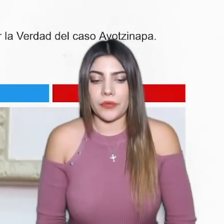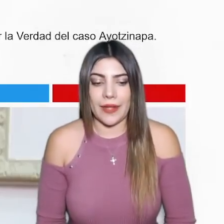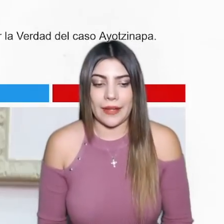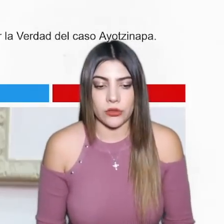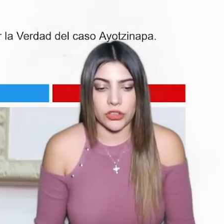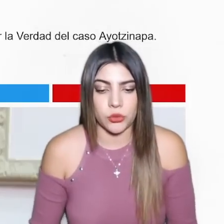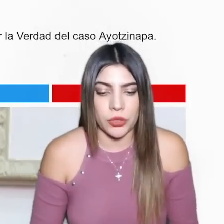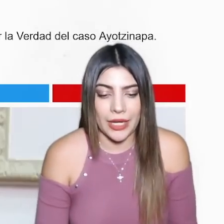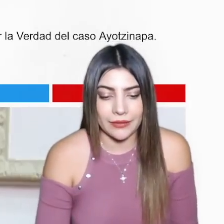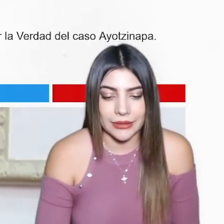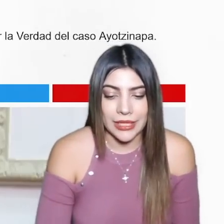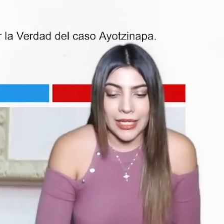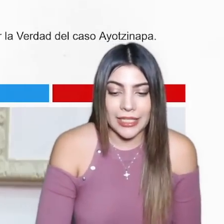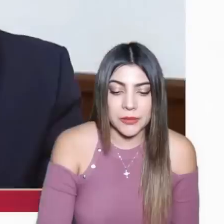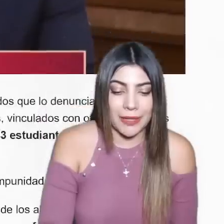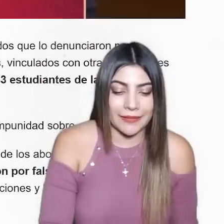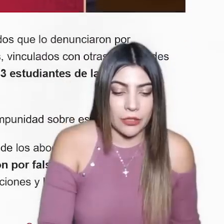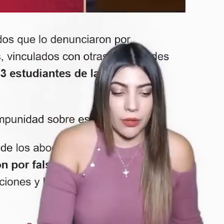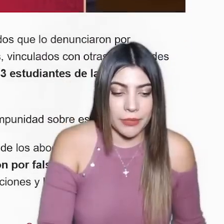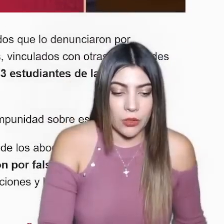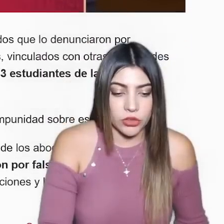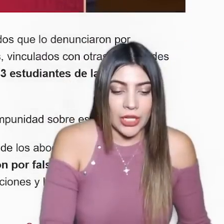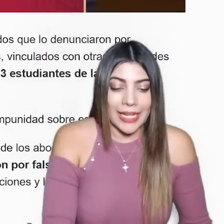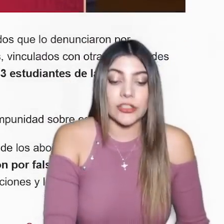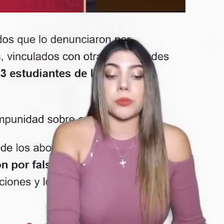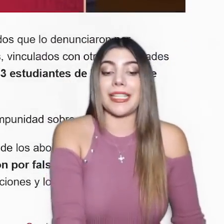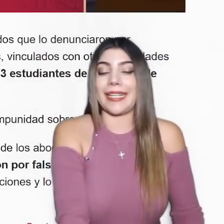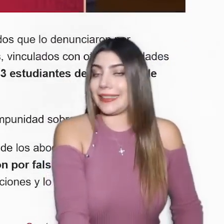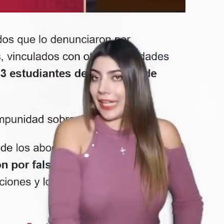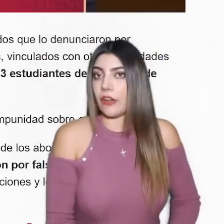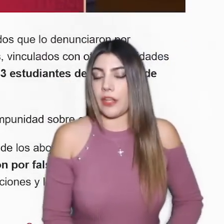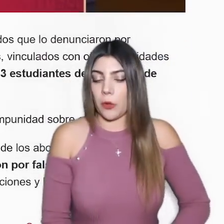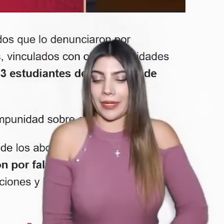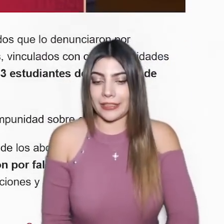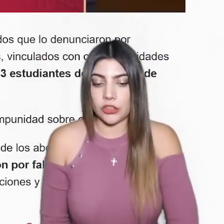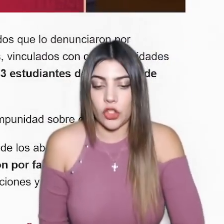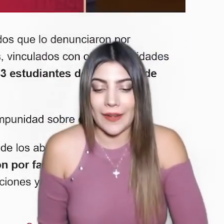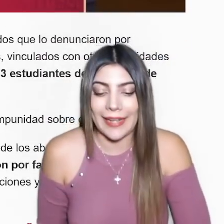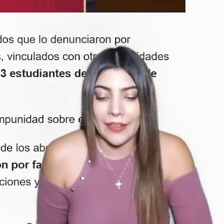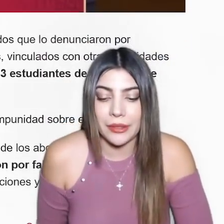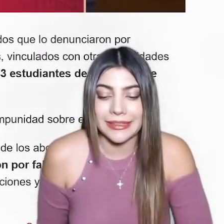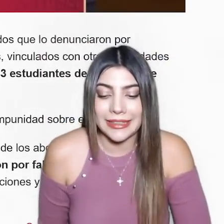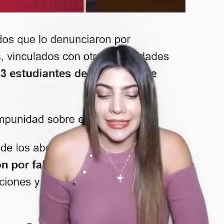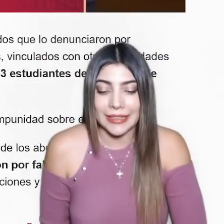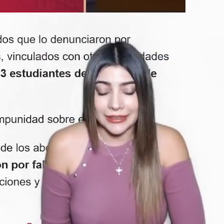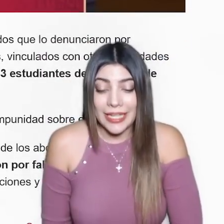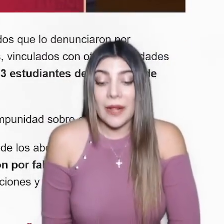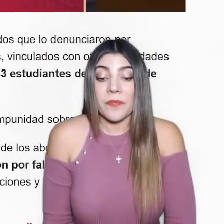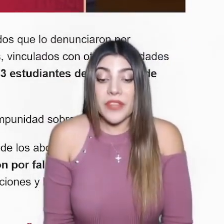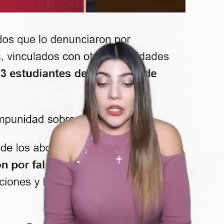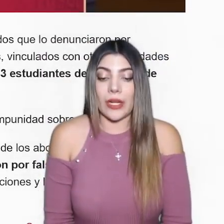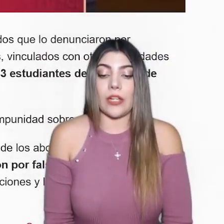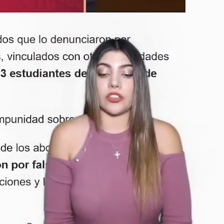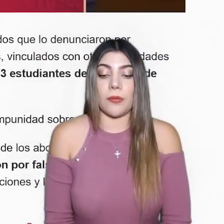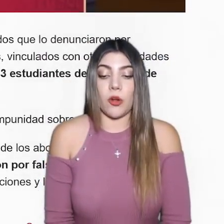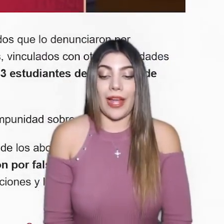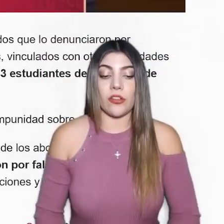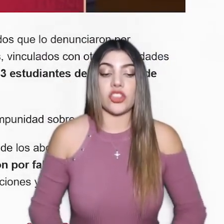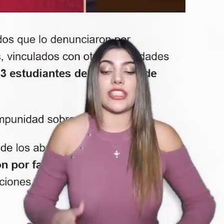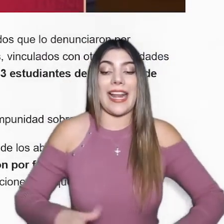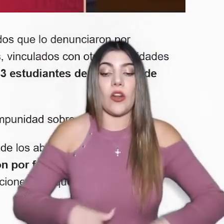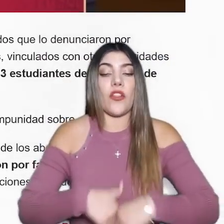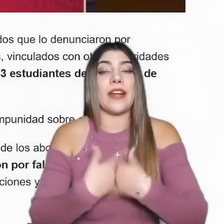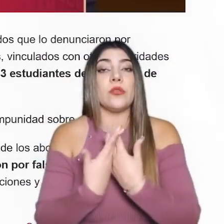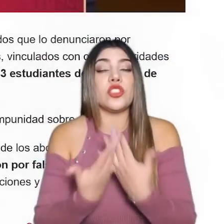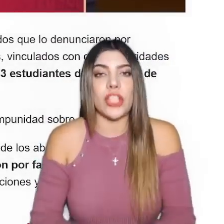en contra de los estudiantes. Les platico, amigos, el subsecretario de Gobernación, Alejandro Encinas, dijo que los